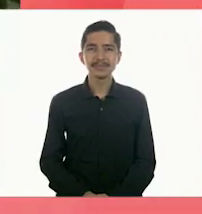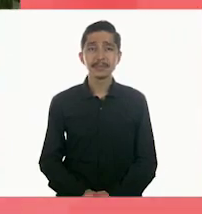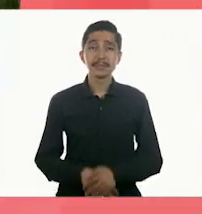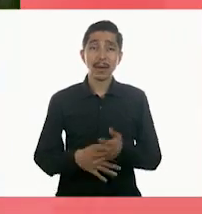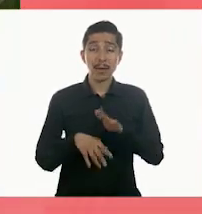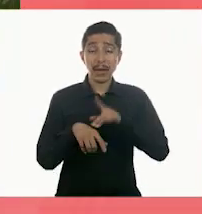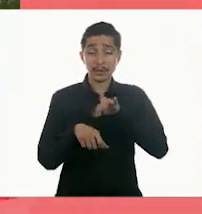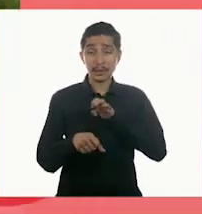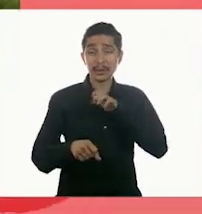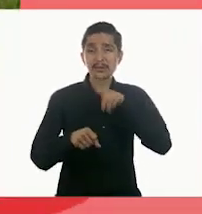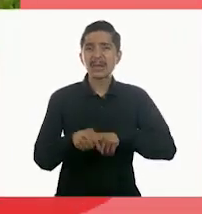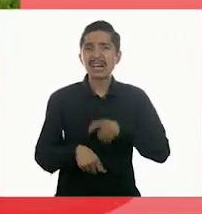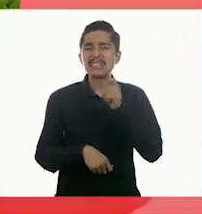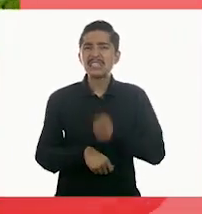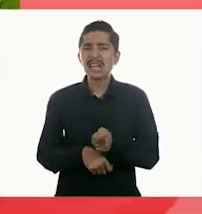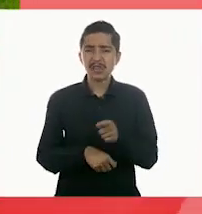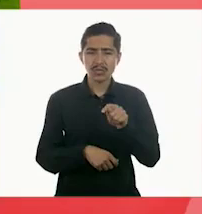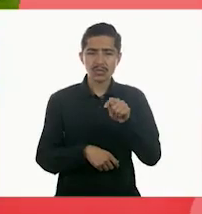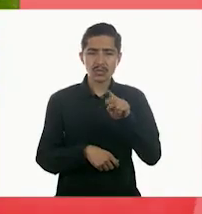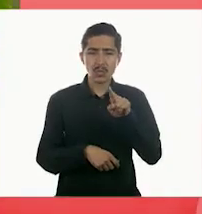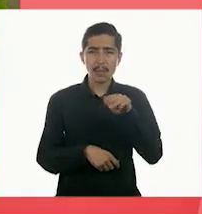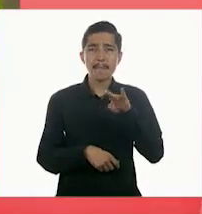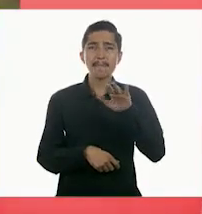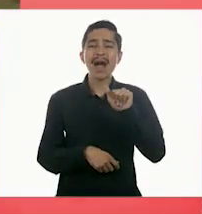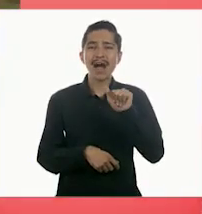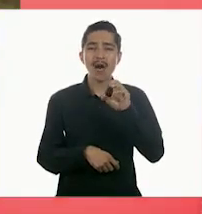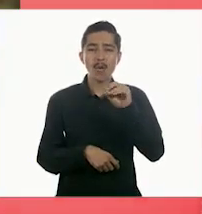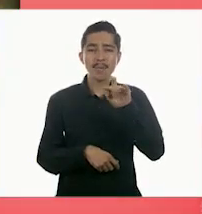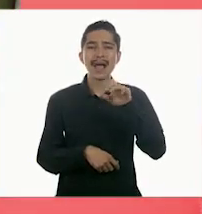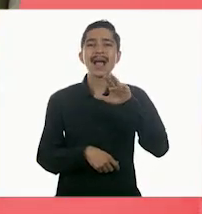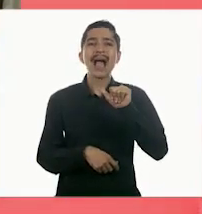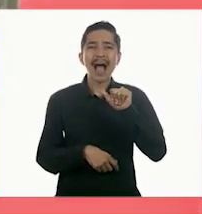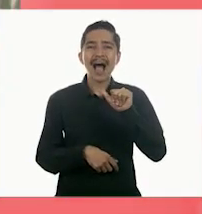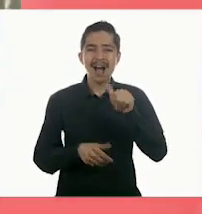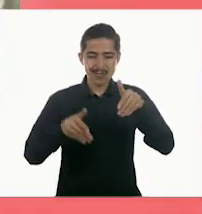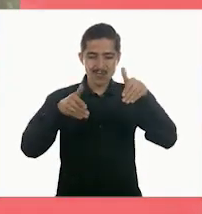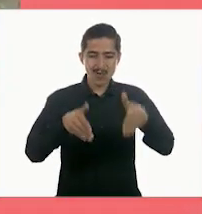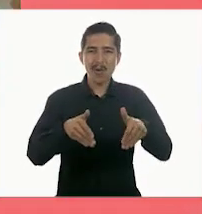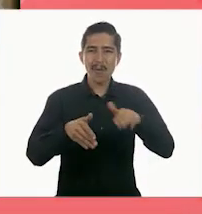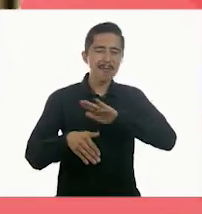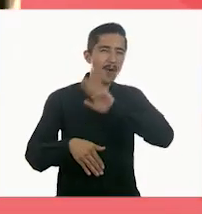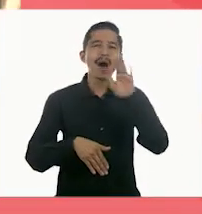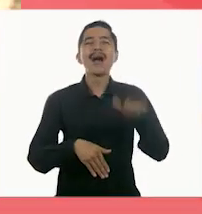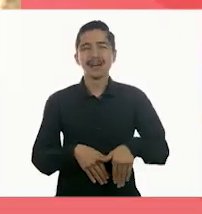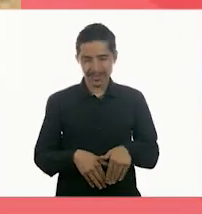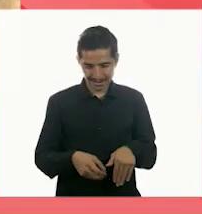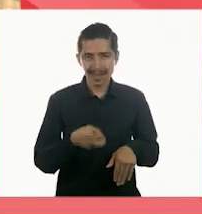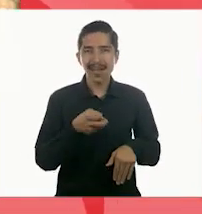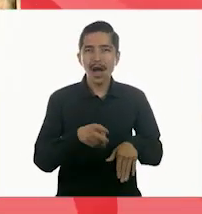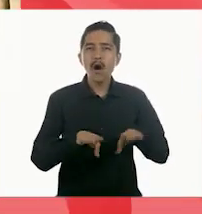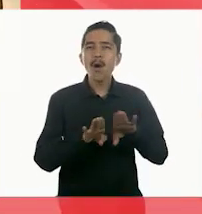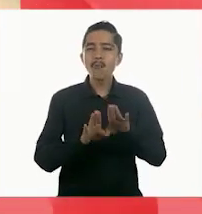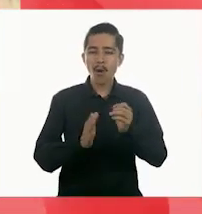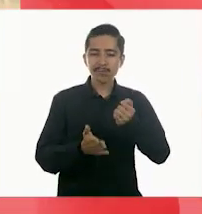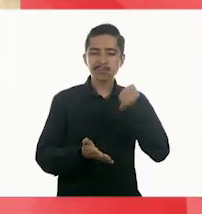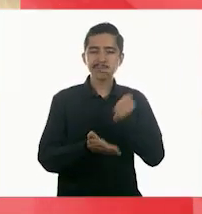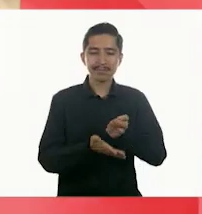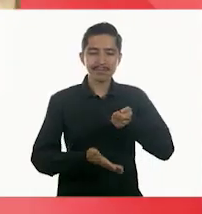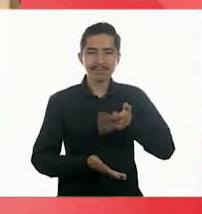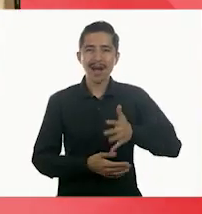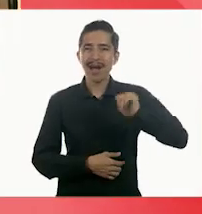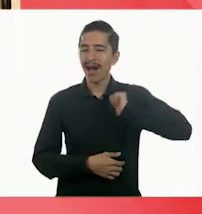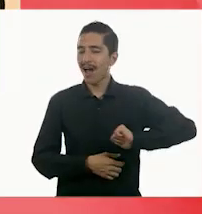Caso especial es la tumba olmeca, recreación del eterno culto a la muerte, que es sello característico de